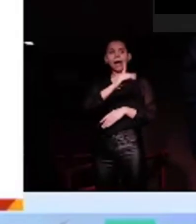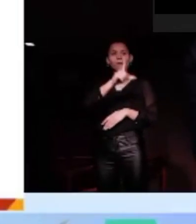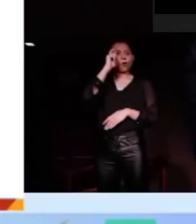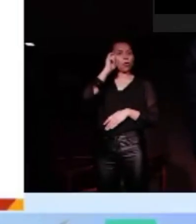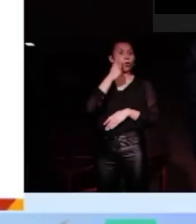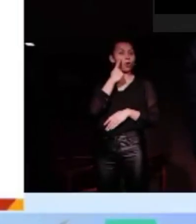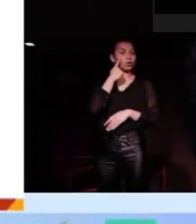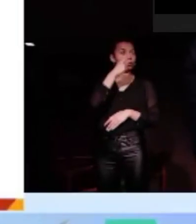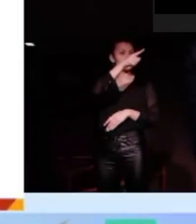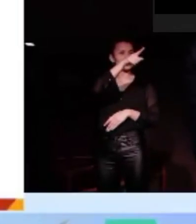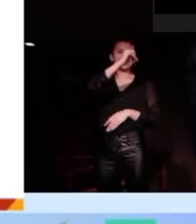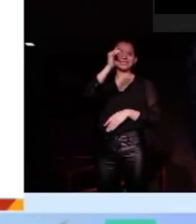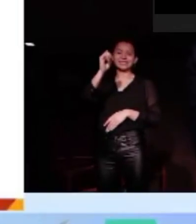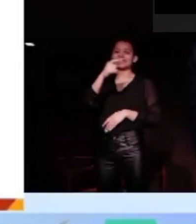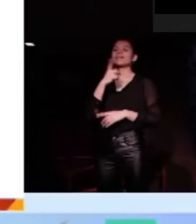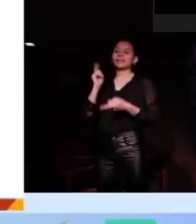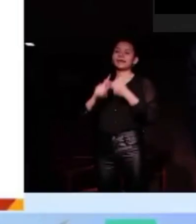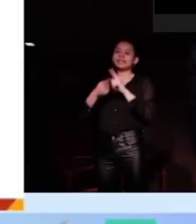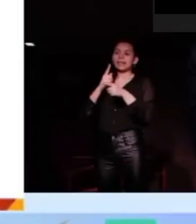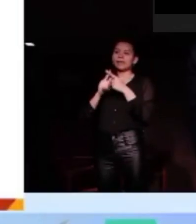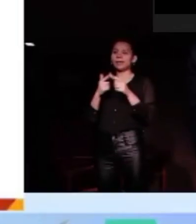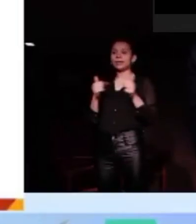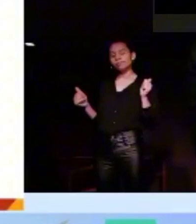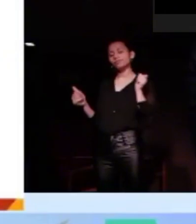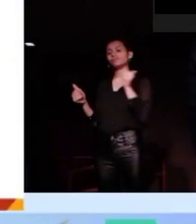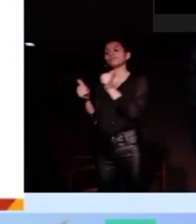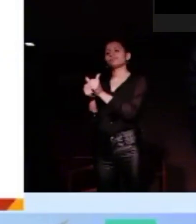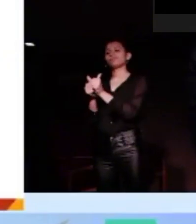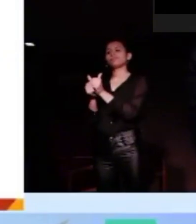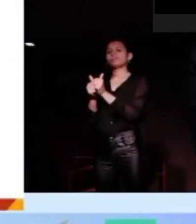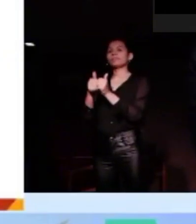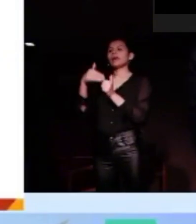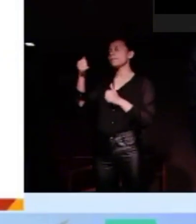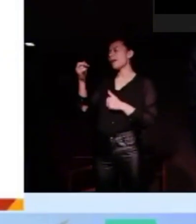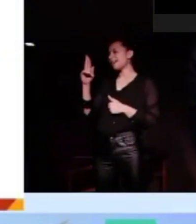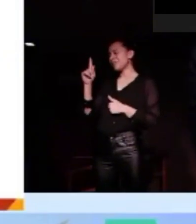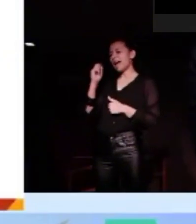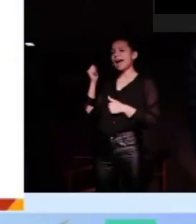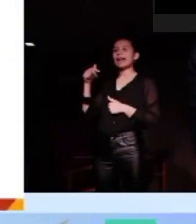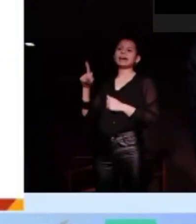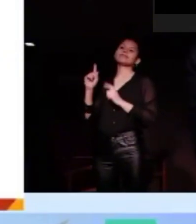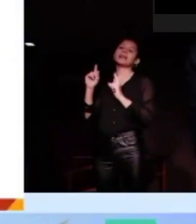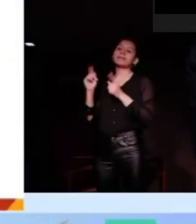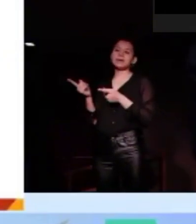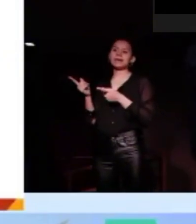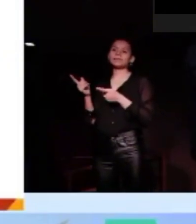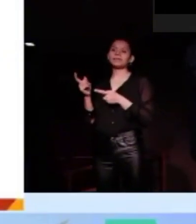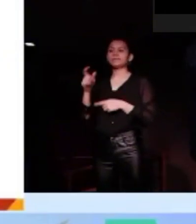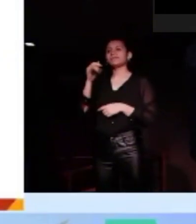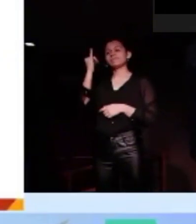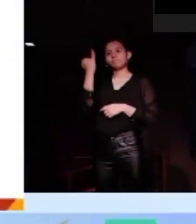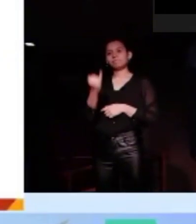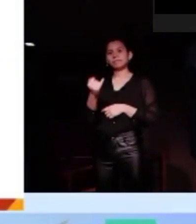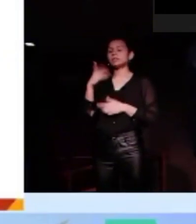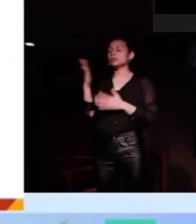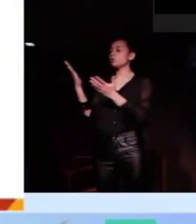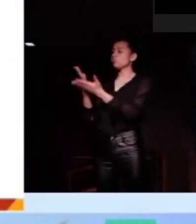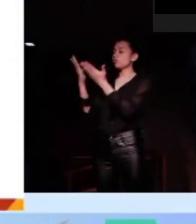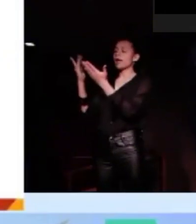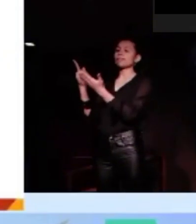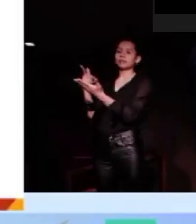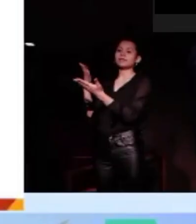profesor, vino de intérprete, junto con Mariana. Acá está Ceci de vuelta, estudiantes de la facultad, acá de